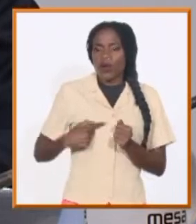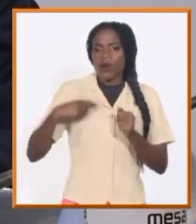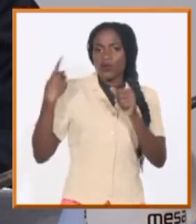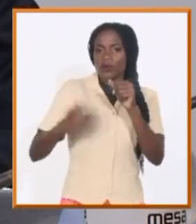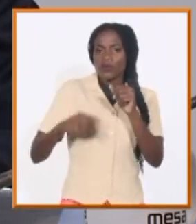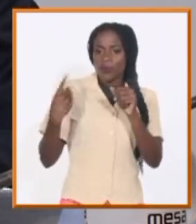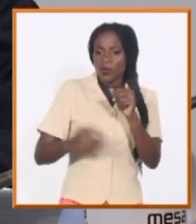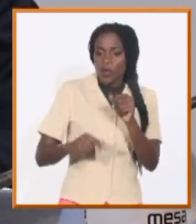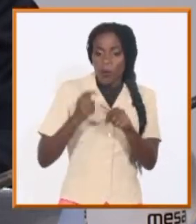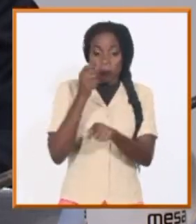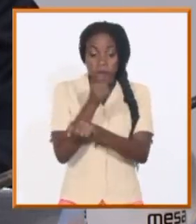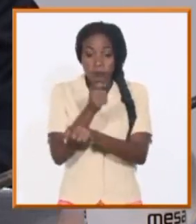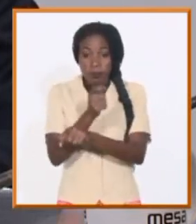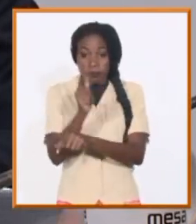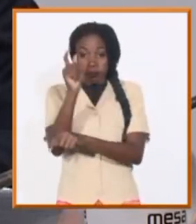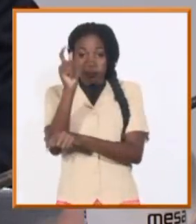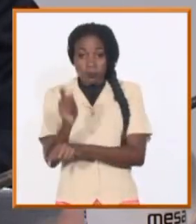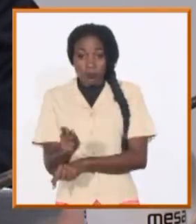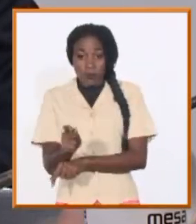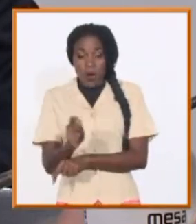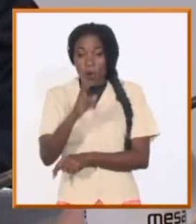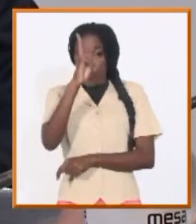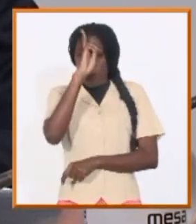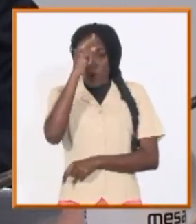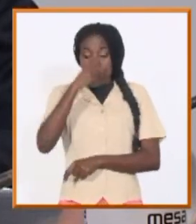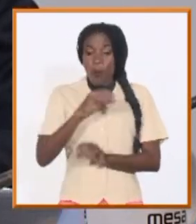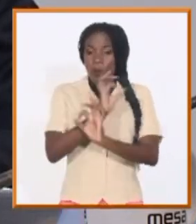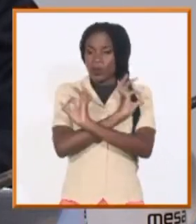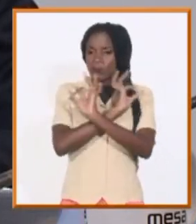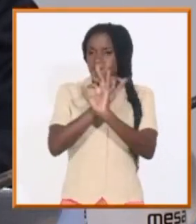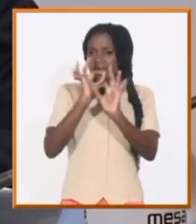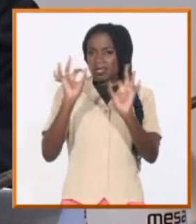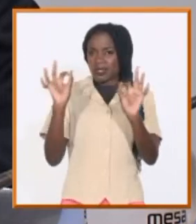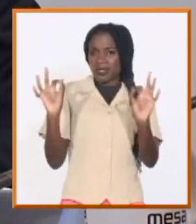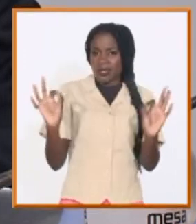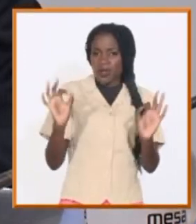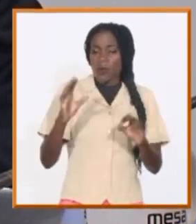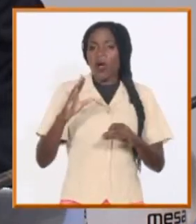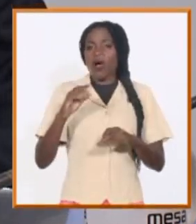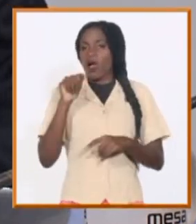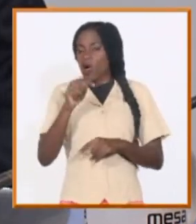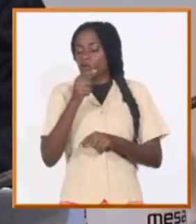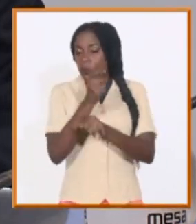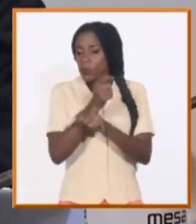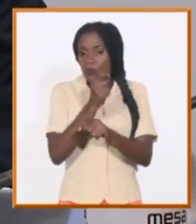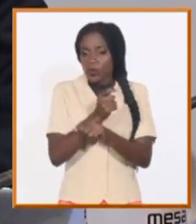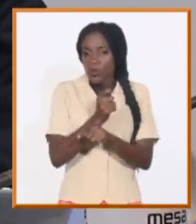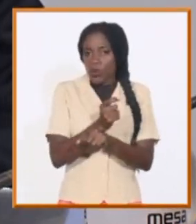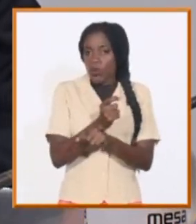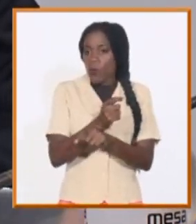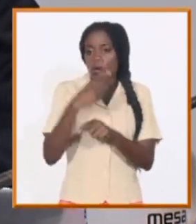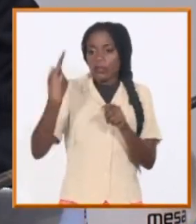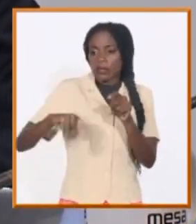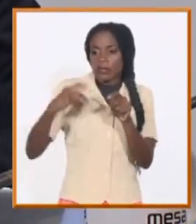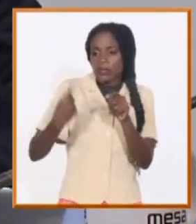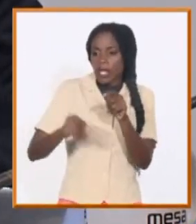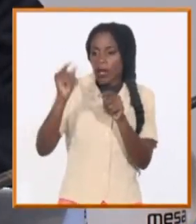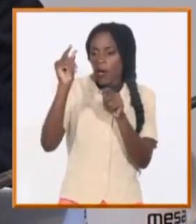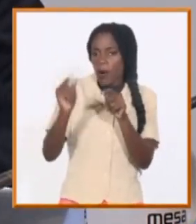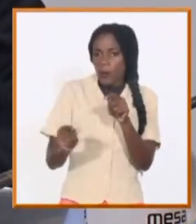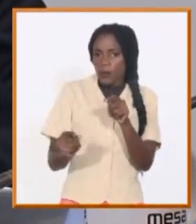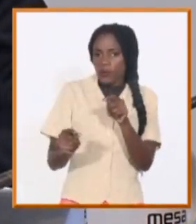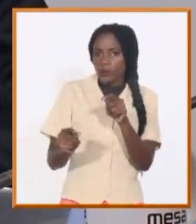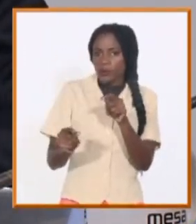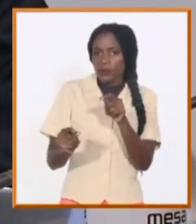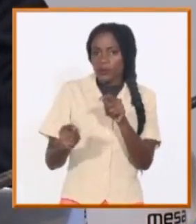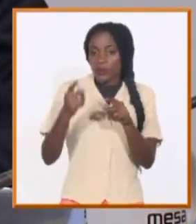de entrenadores, de médicos, de especialistas, metodólogos, entrenadores, pero